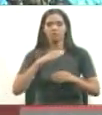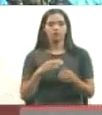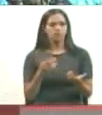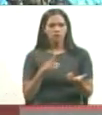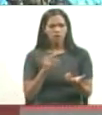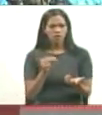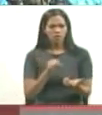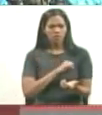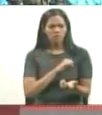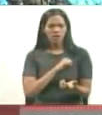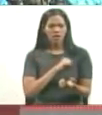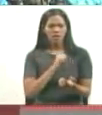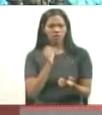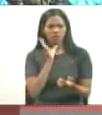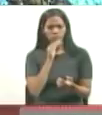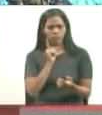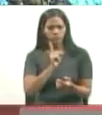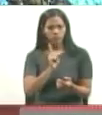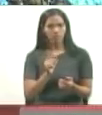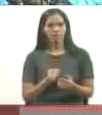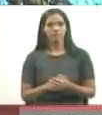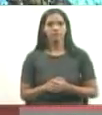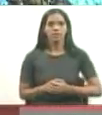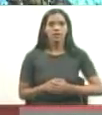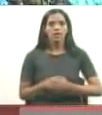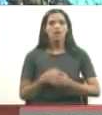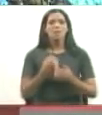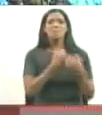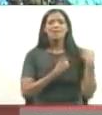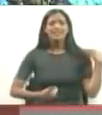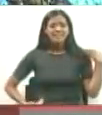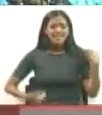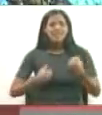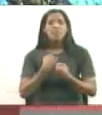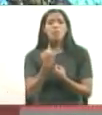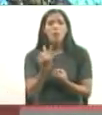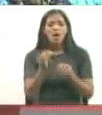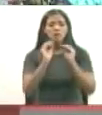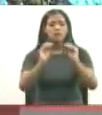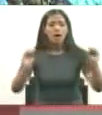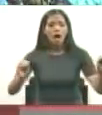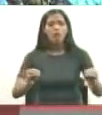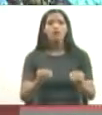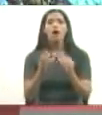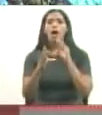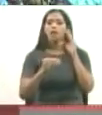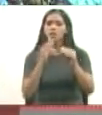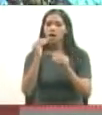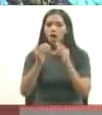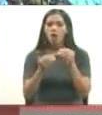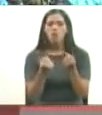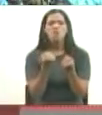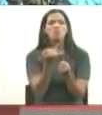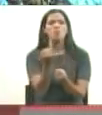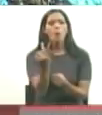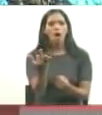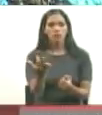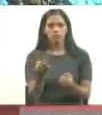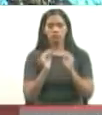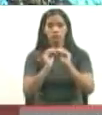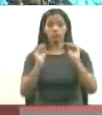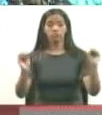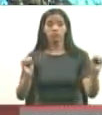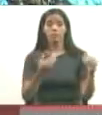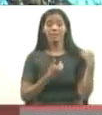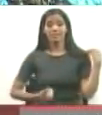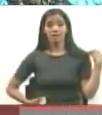diálogo. Presidente, ¿cuántos llamados al diálogo ha hecho Nicolás Maduro? ¿Cuántos llamados ha hecho el presidente Nicolás Maduro? Todos los días